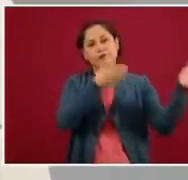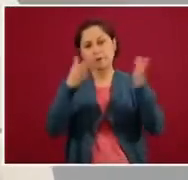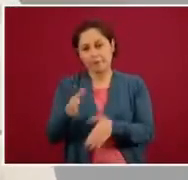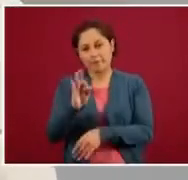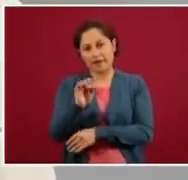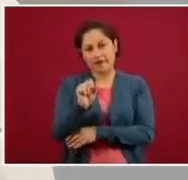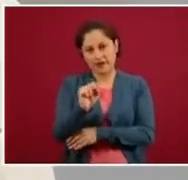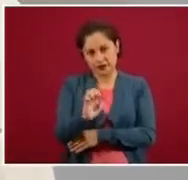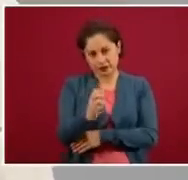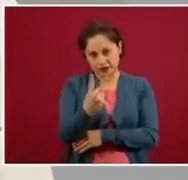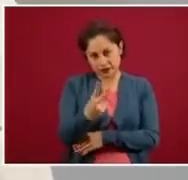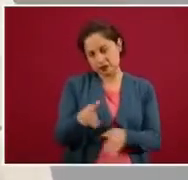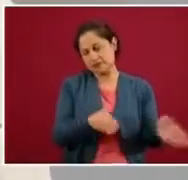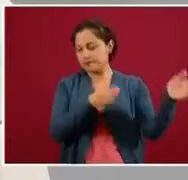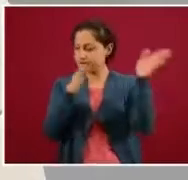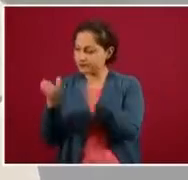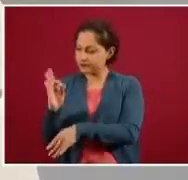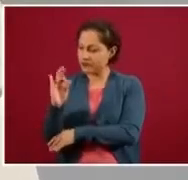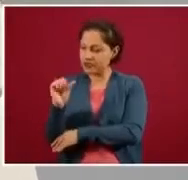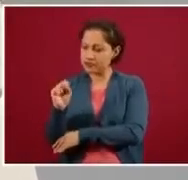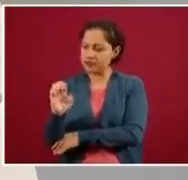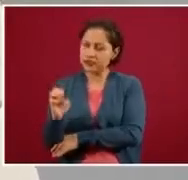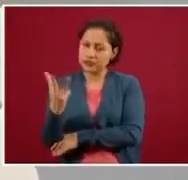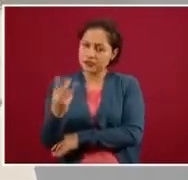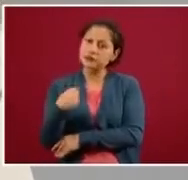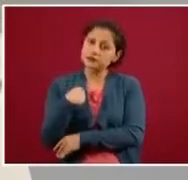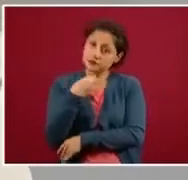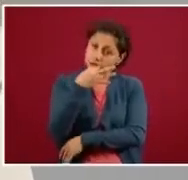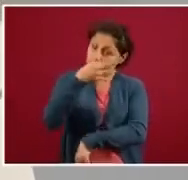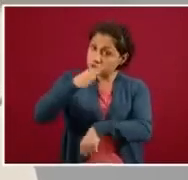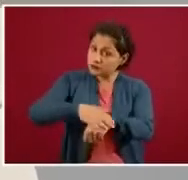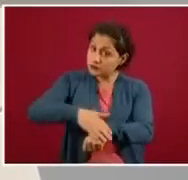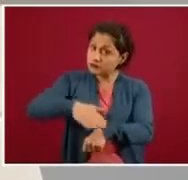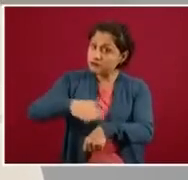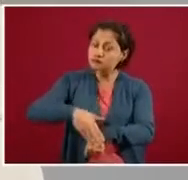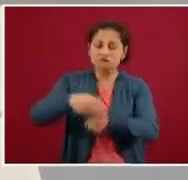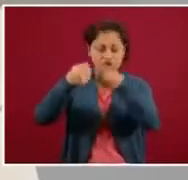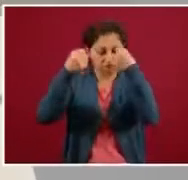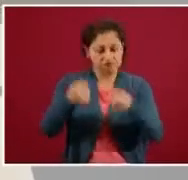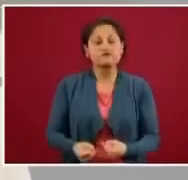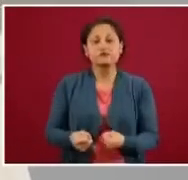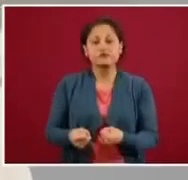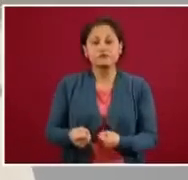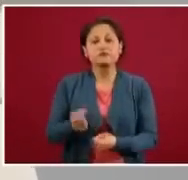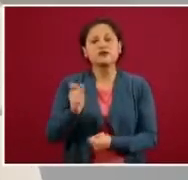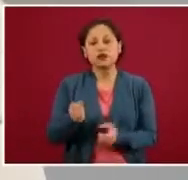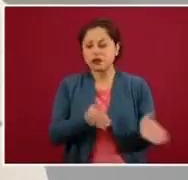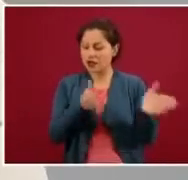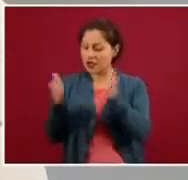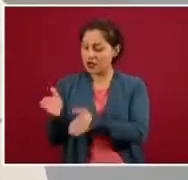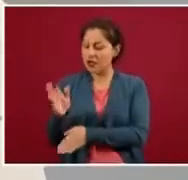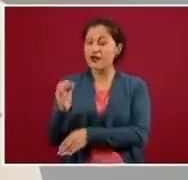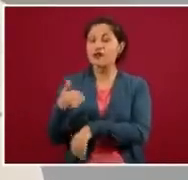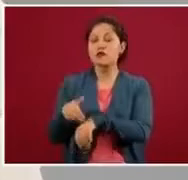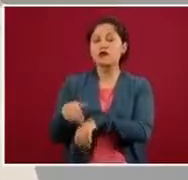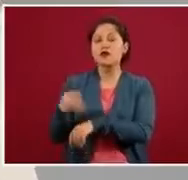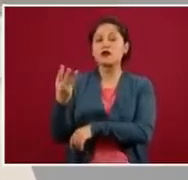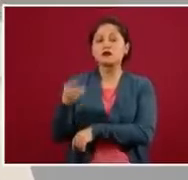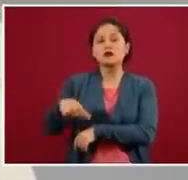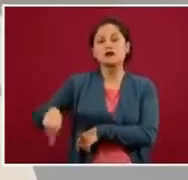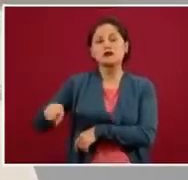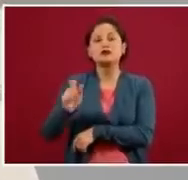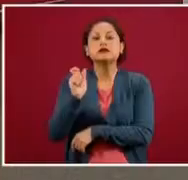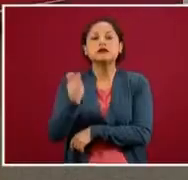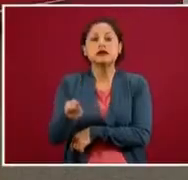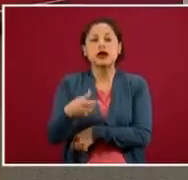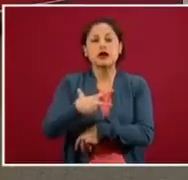y ahora sigo garantizando que vamos a pasar a la fase 3. La fase 3 implica un crecimiento acelerado del número de casos, que ya